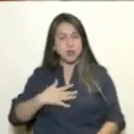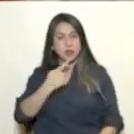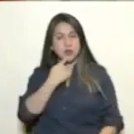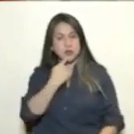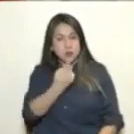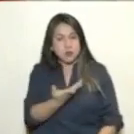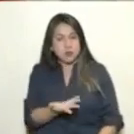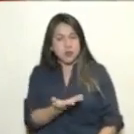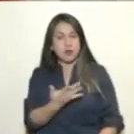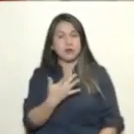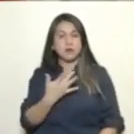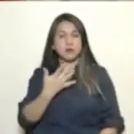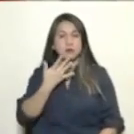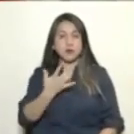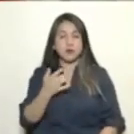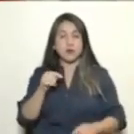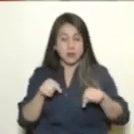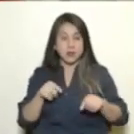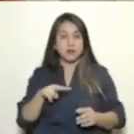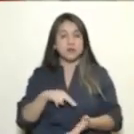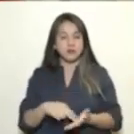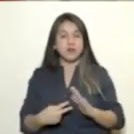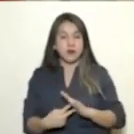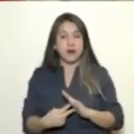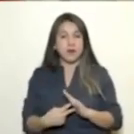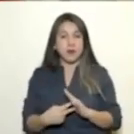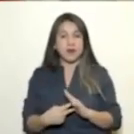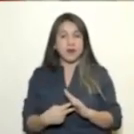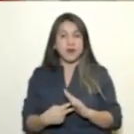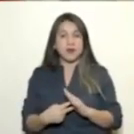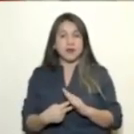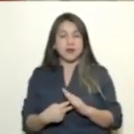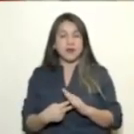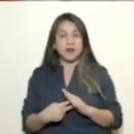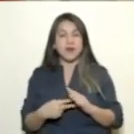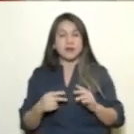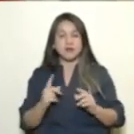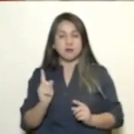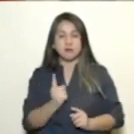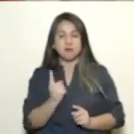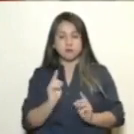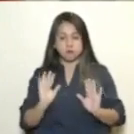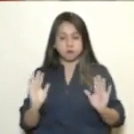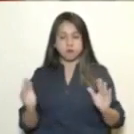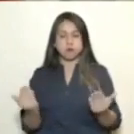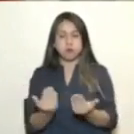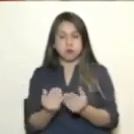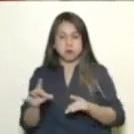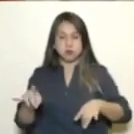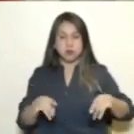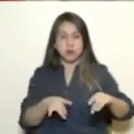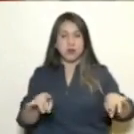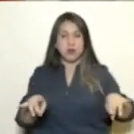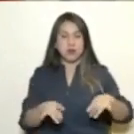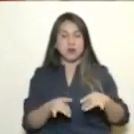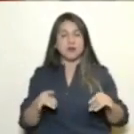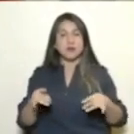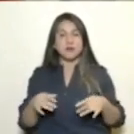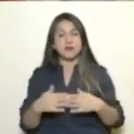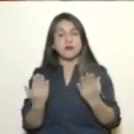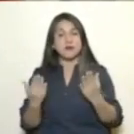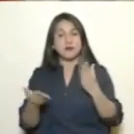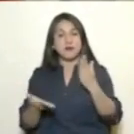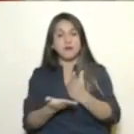de alguna manera, esta crisis que ha tendido como aparentemente a aislarnos de nuevo, se levantan las fronteras, disminuye el